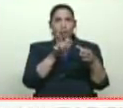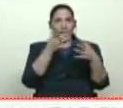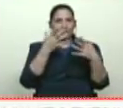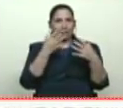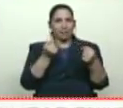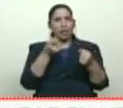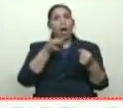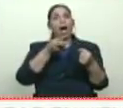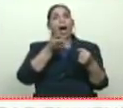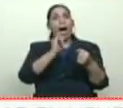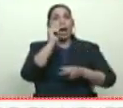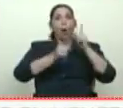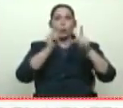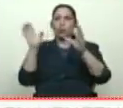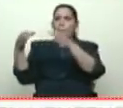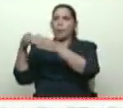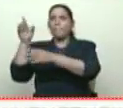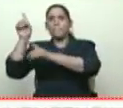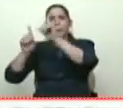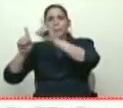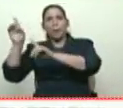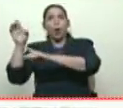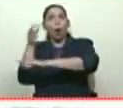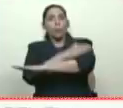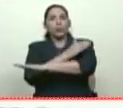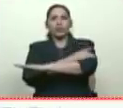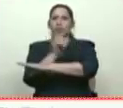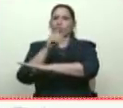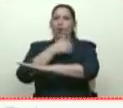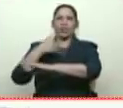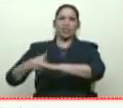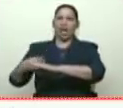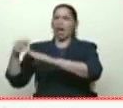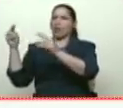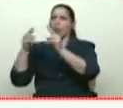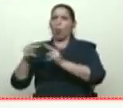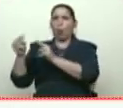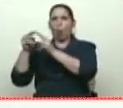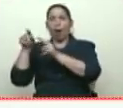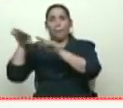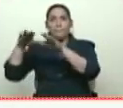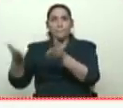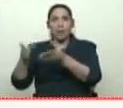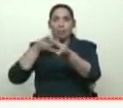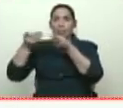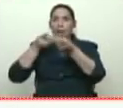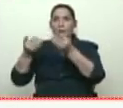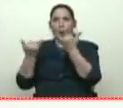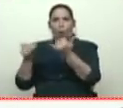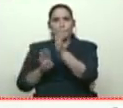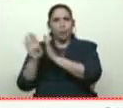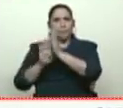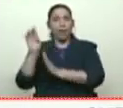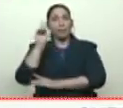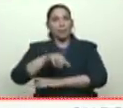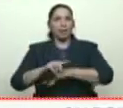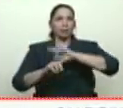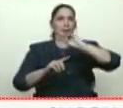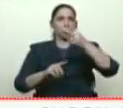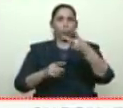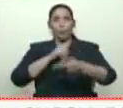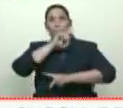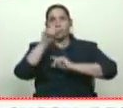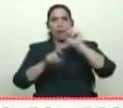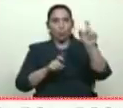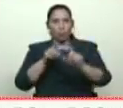que hay algunos dirigentes de la oposición que buscan pues desconocer esta mesa de diálogo que está en desarrollo. Y mi segunda pregunta, también